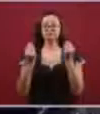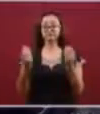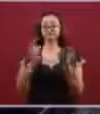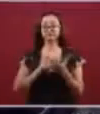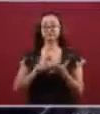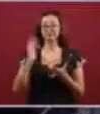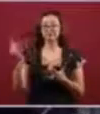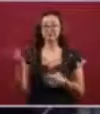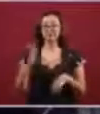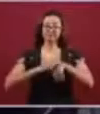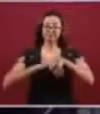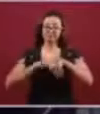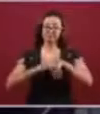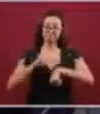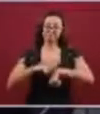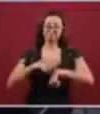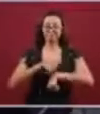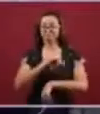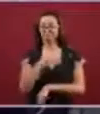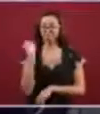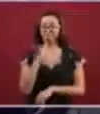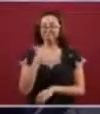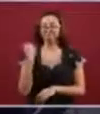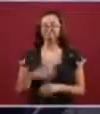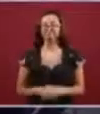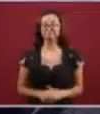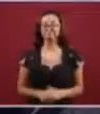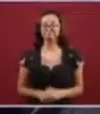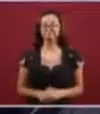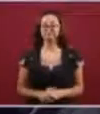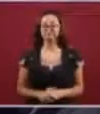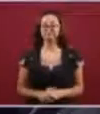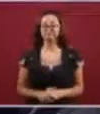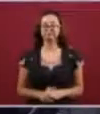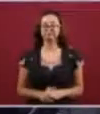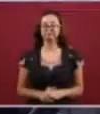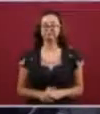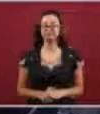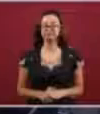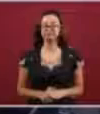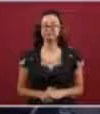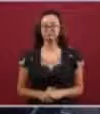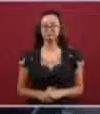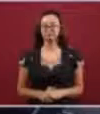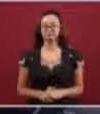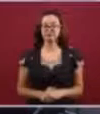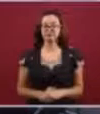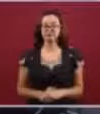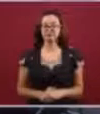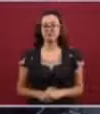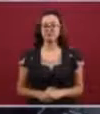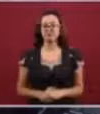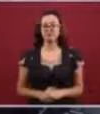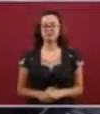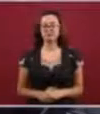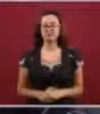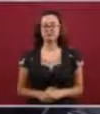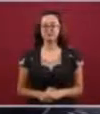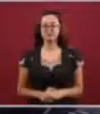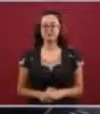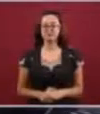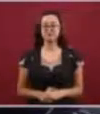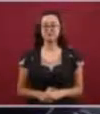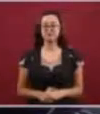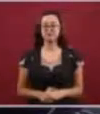Muchísimas gracias. Me está diciendo que esto queda secreto. Bueno, nada más una aclaración. Sí. Los corresponsales del extranjero están viendo la conferencia y aseguran que es falso que les